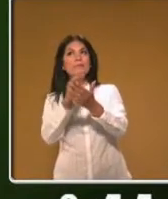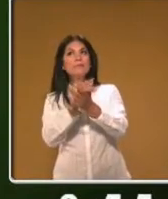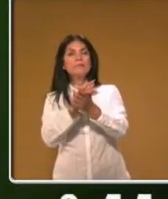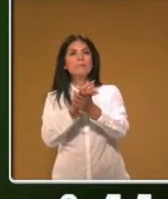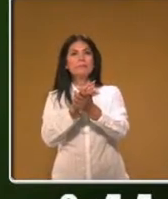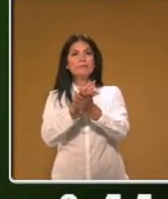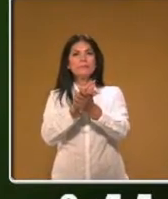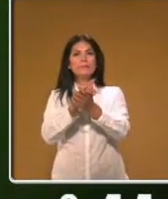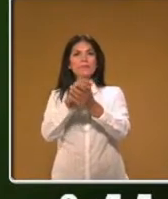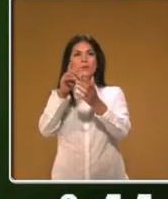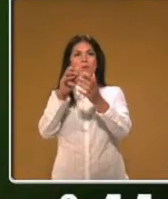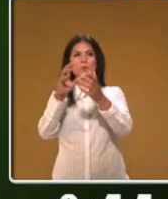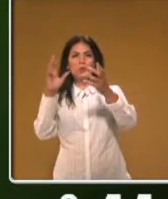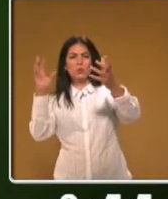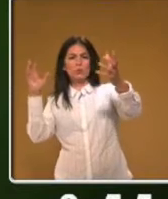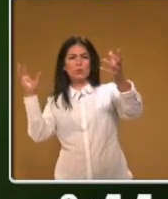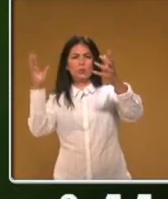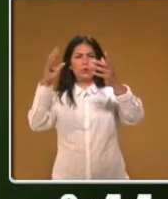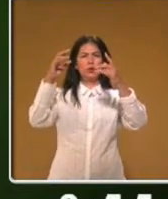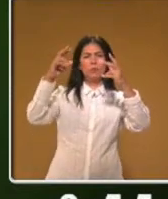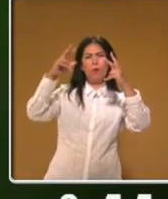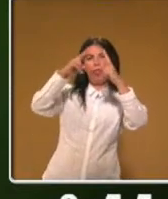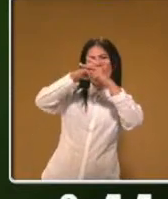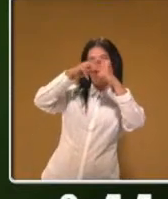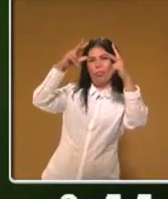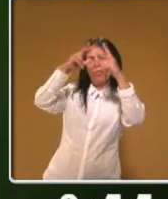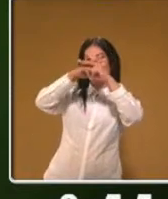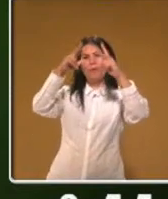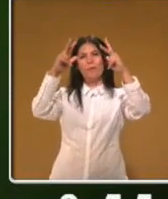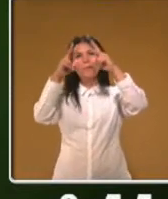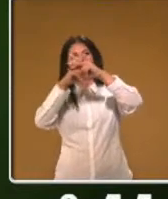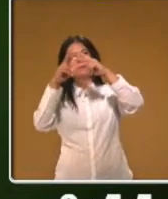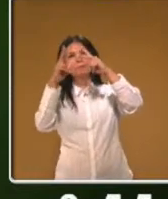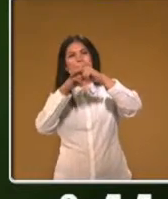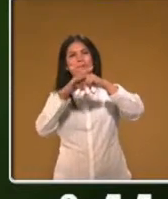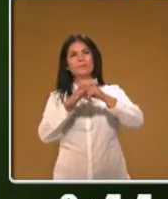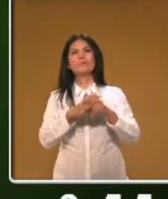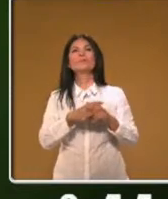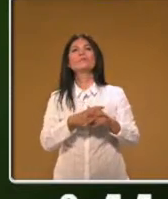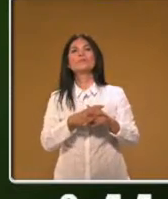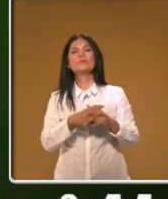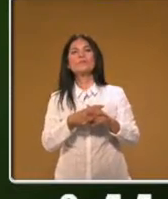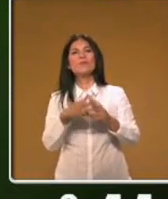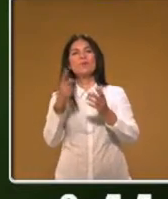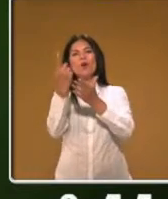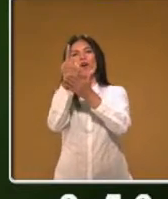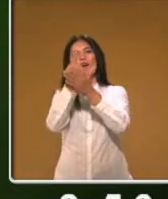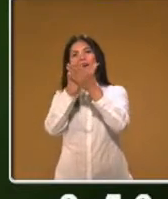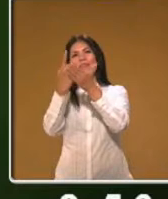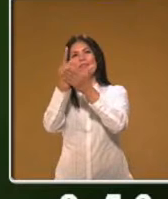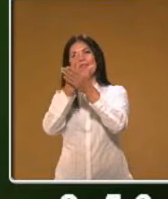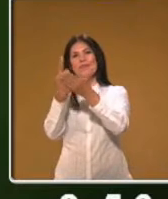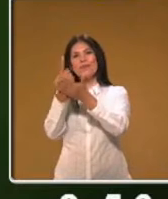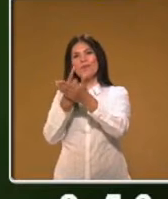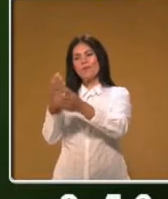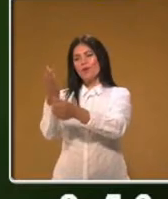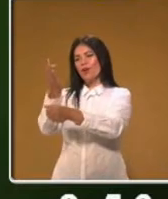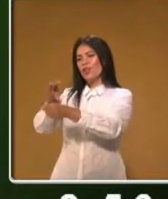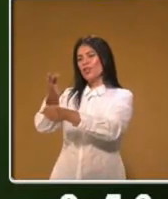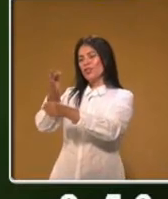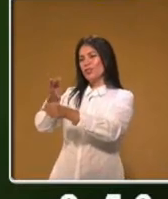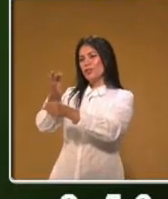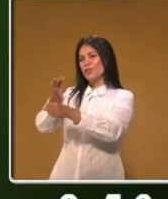Átomo. Prepárate a morir. No me asustan los ridículos champiñones. Y dice, ¿cómo te atreves? No son champiñones,